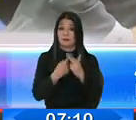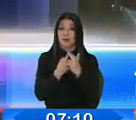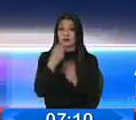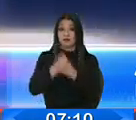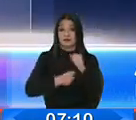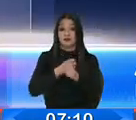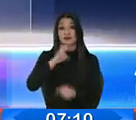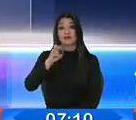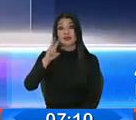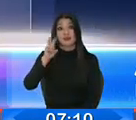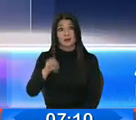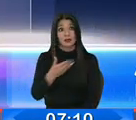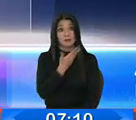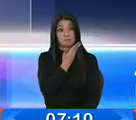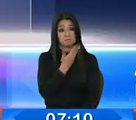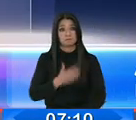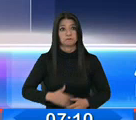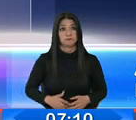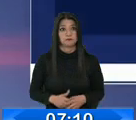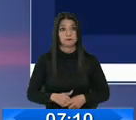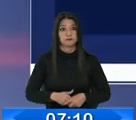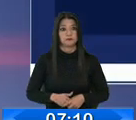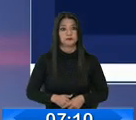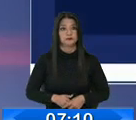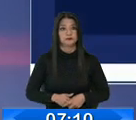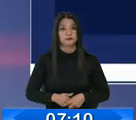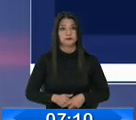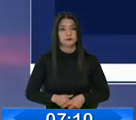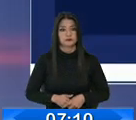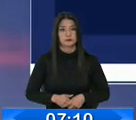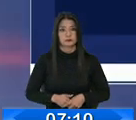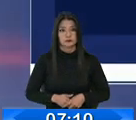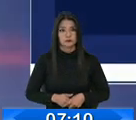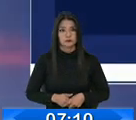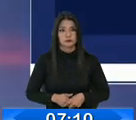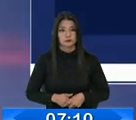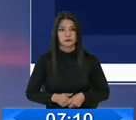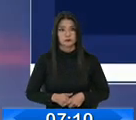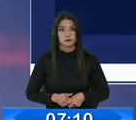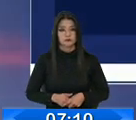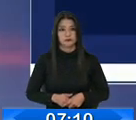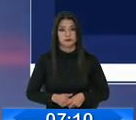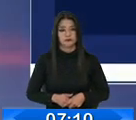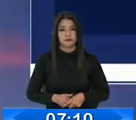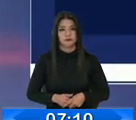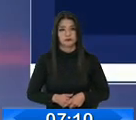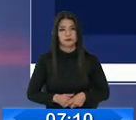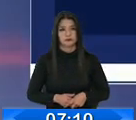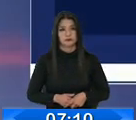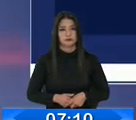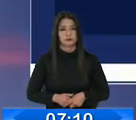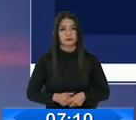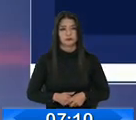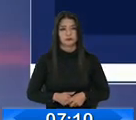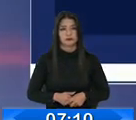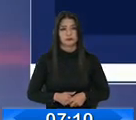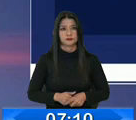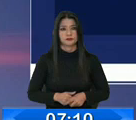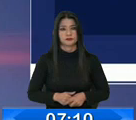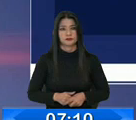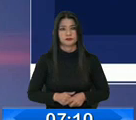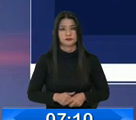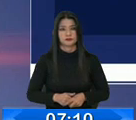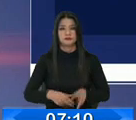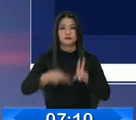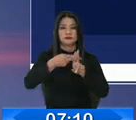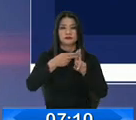2020, la encuestadora Perfiles de Opinión cifraba que alrededor del 86% de los ecuatorianos calificaba el trabajo legislativo como malo